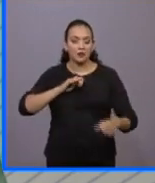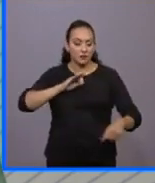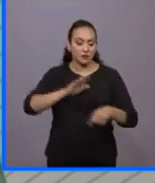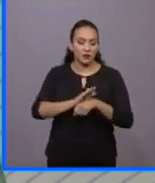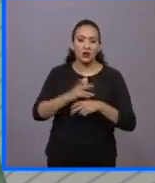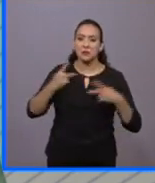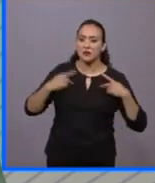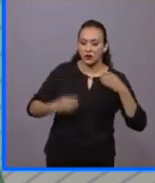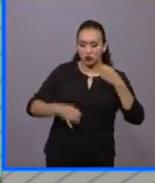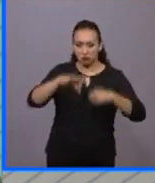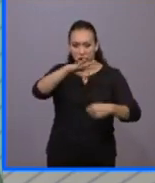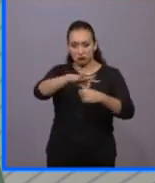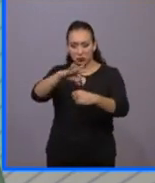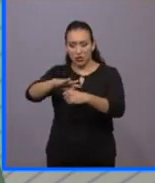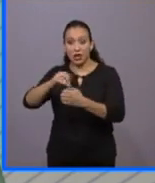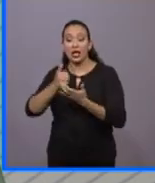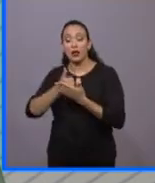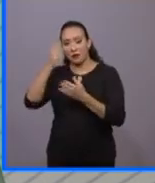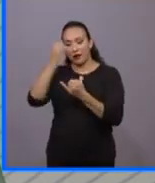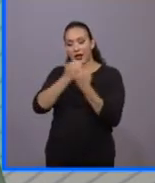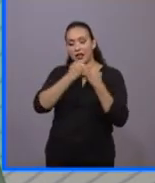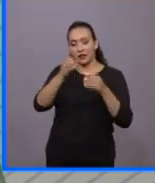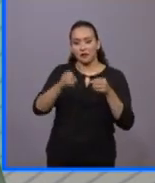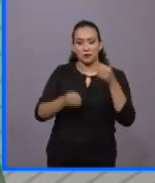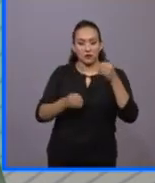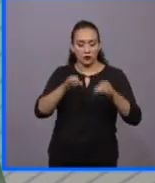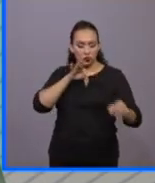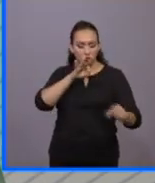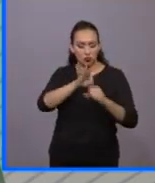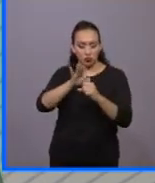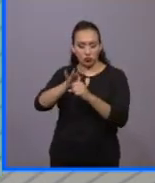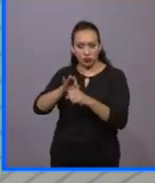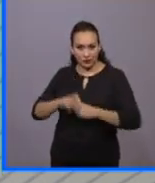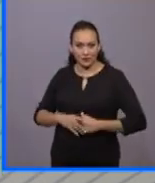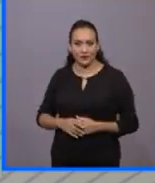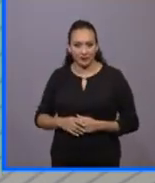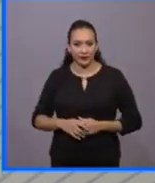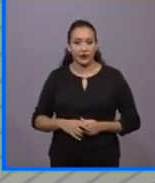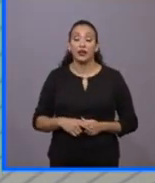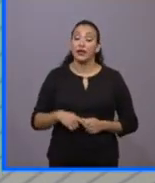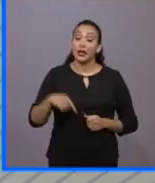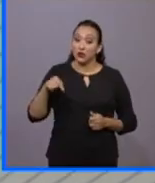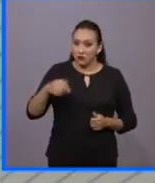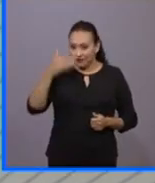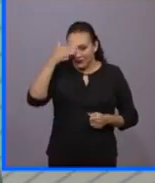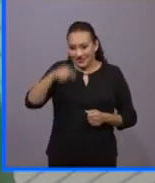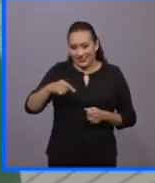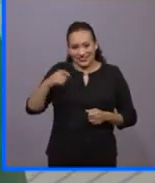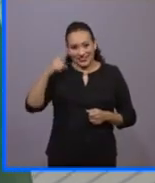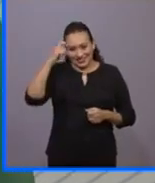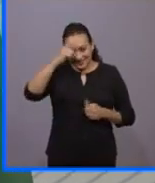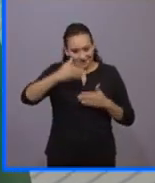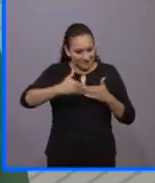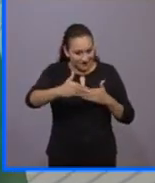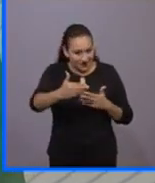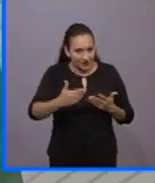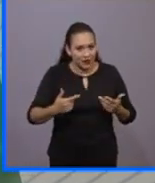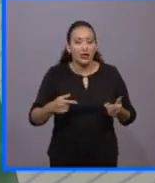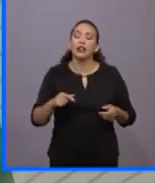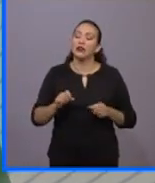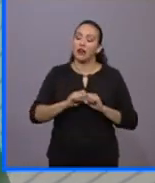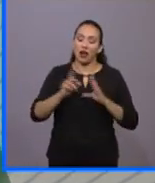autonomía, independencia y competencias que en este proceso electoral también se